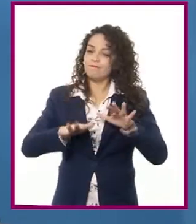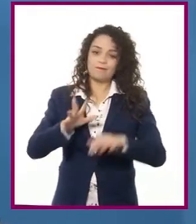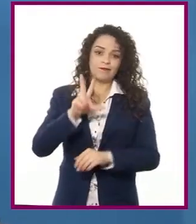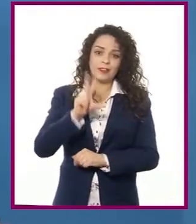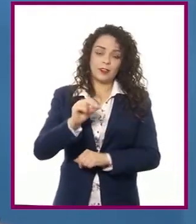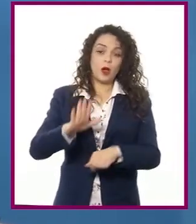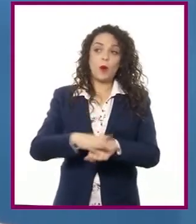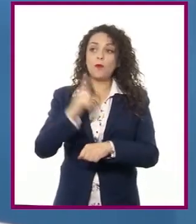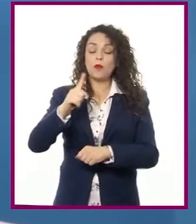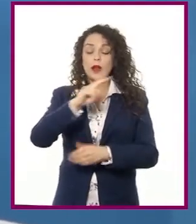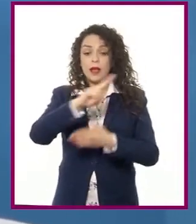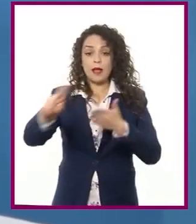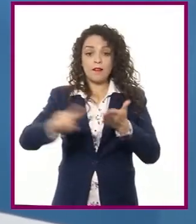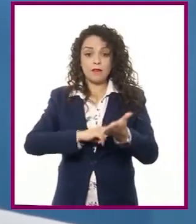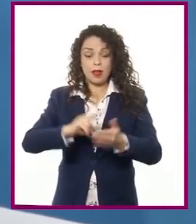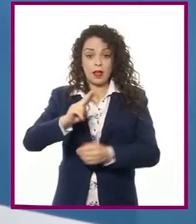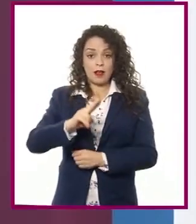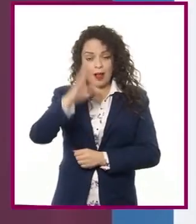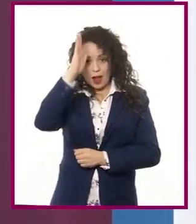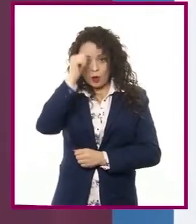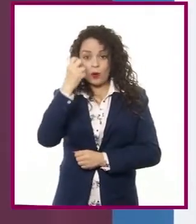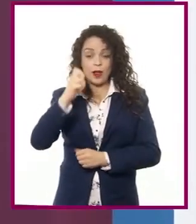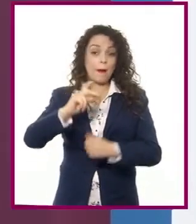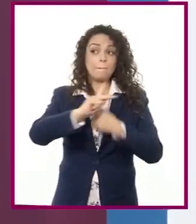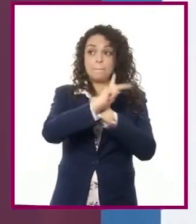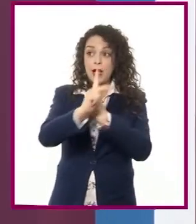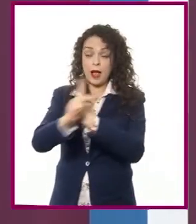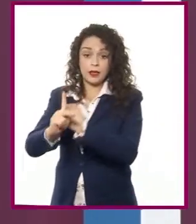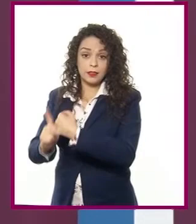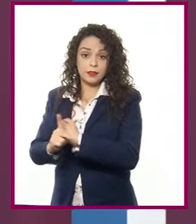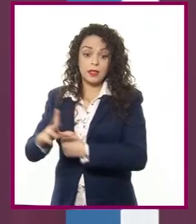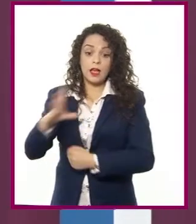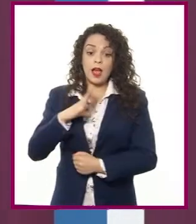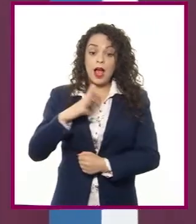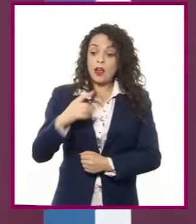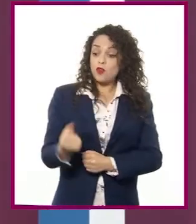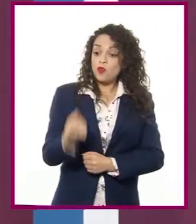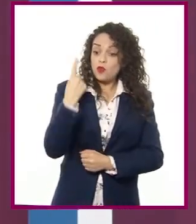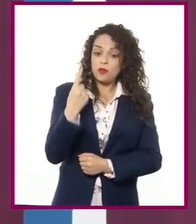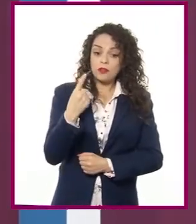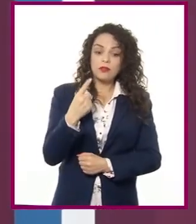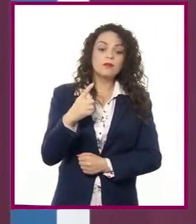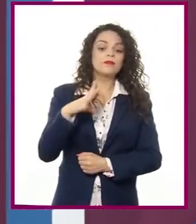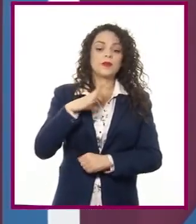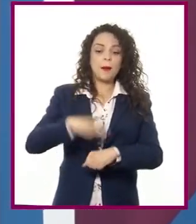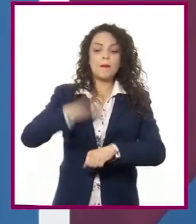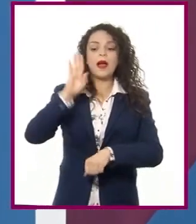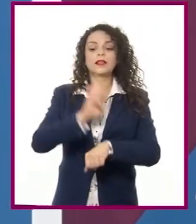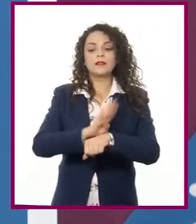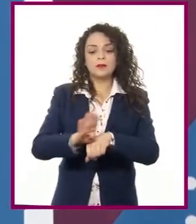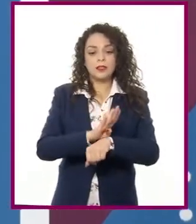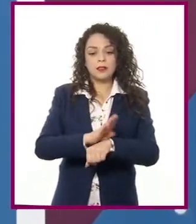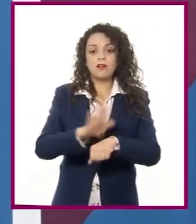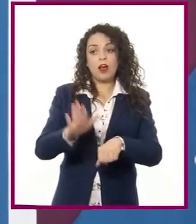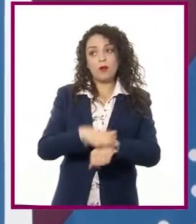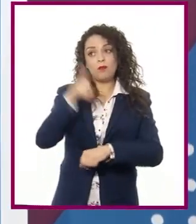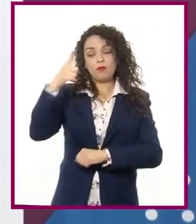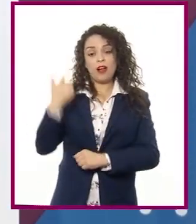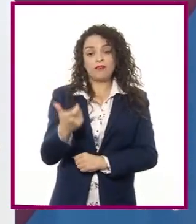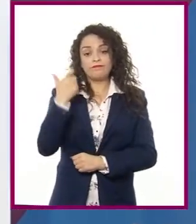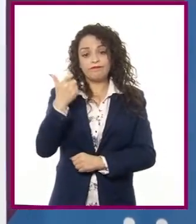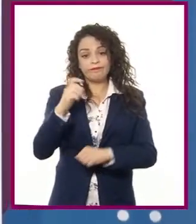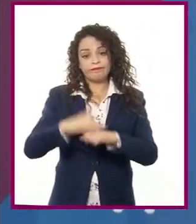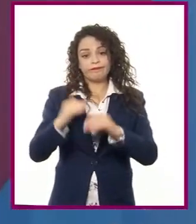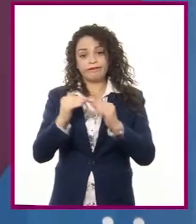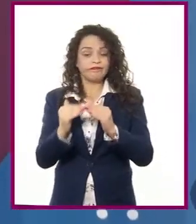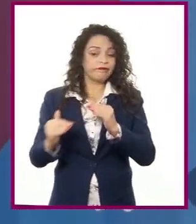los países firmantes de los tratados de libre comercio, hay uno que se beneficia más, pues su economía es más desarrollada y,